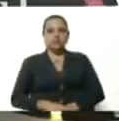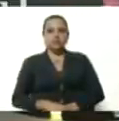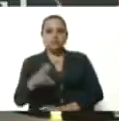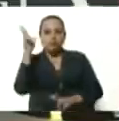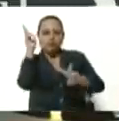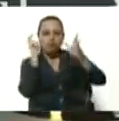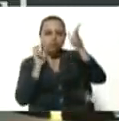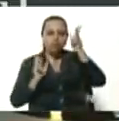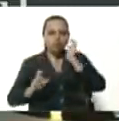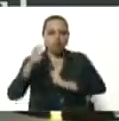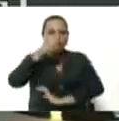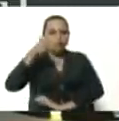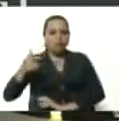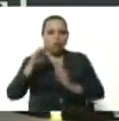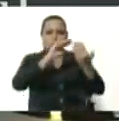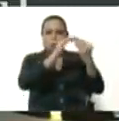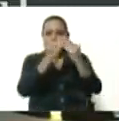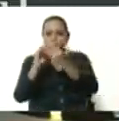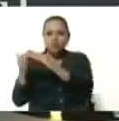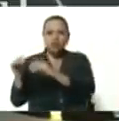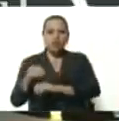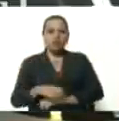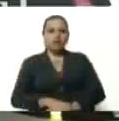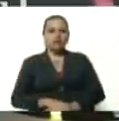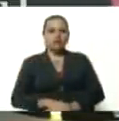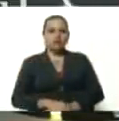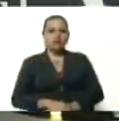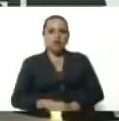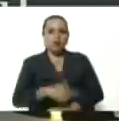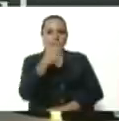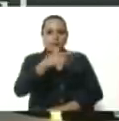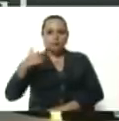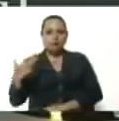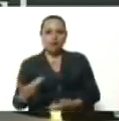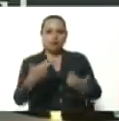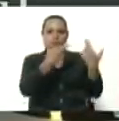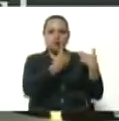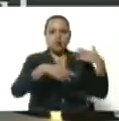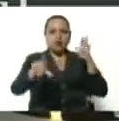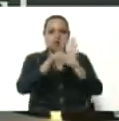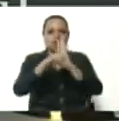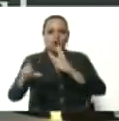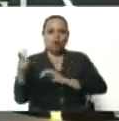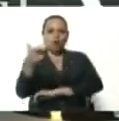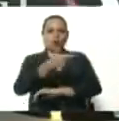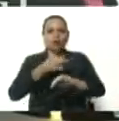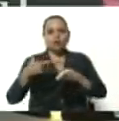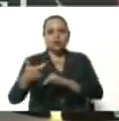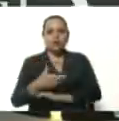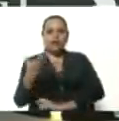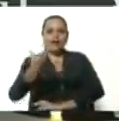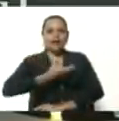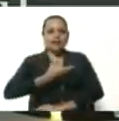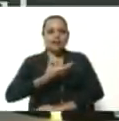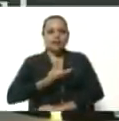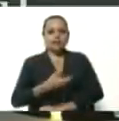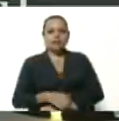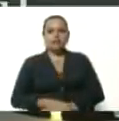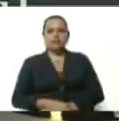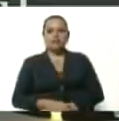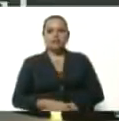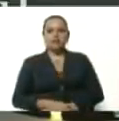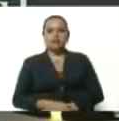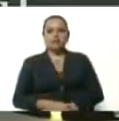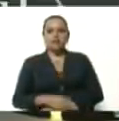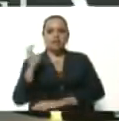oyendo a la población, a las comunidades, a las autoridades legítimas, gobernadores, gobernadoras, alcaldes, alcaldesas, a